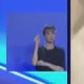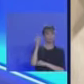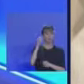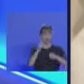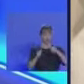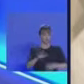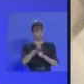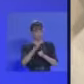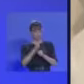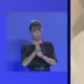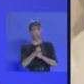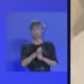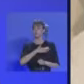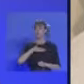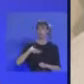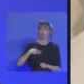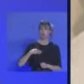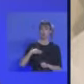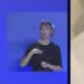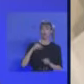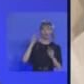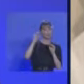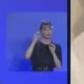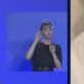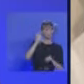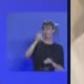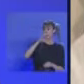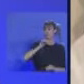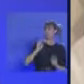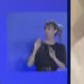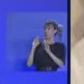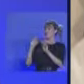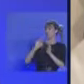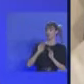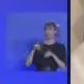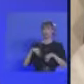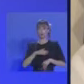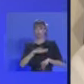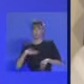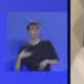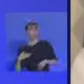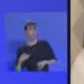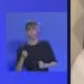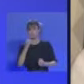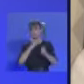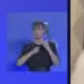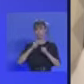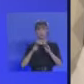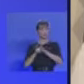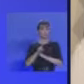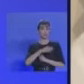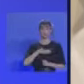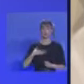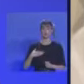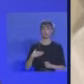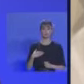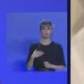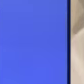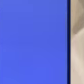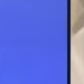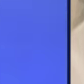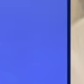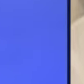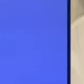sabe. Esta gente es tan sectaria, ¿no? Que lo único que les preocupa, claro, es que no gobierne la derecha. Tú lo has dicho. El problema es que ha llegado a un punto este